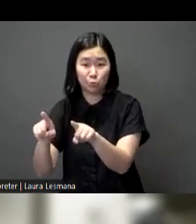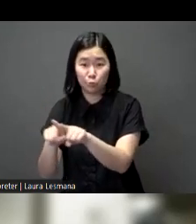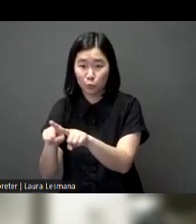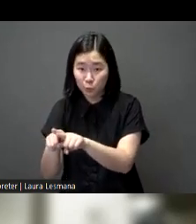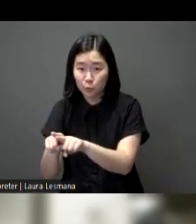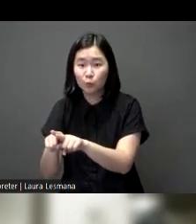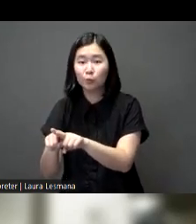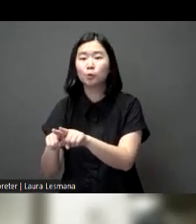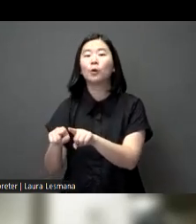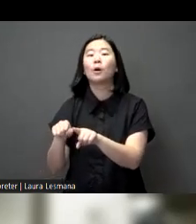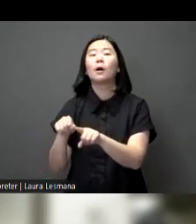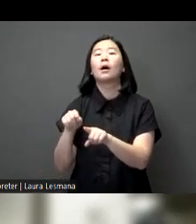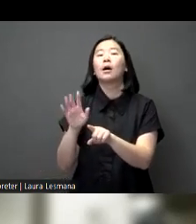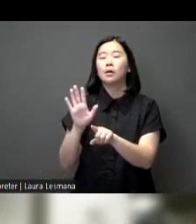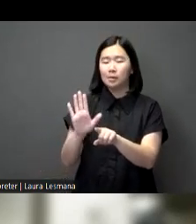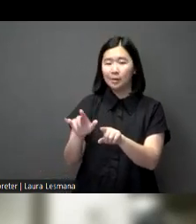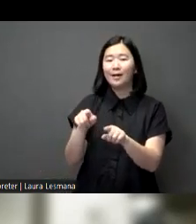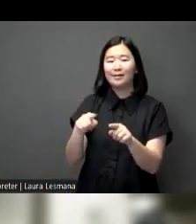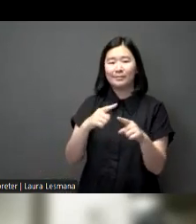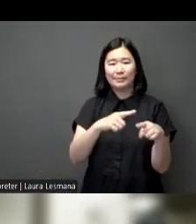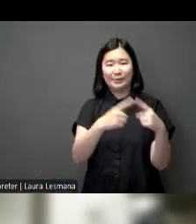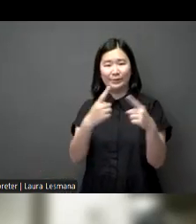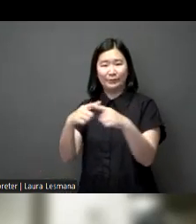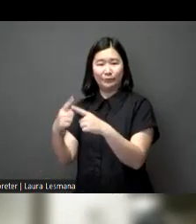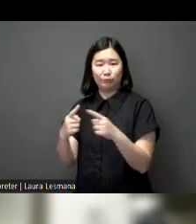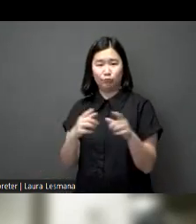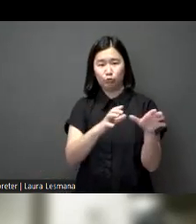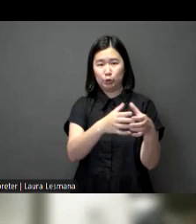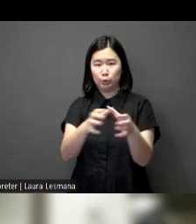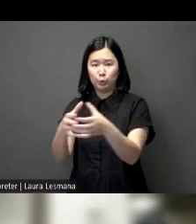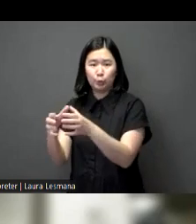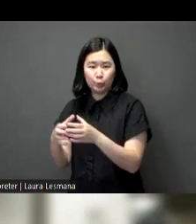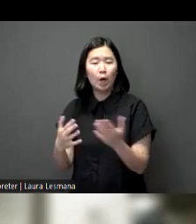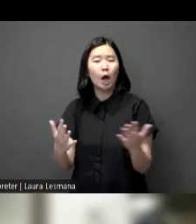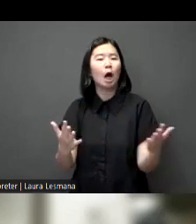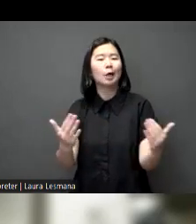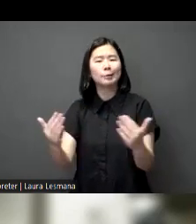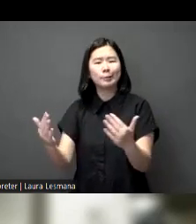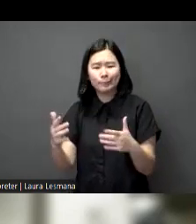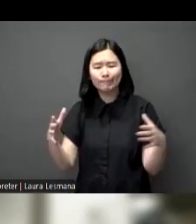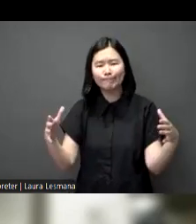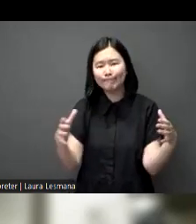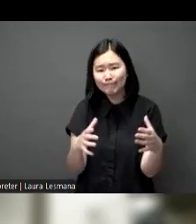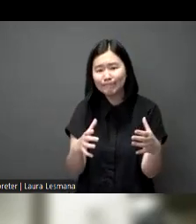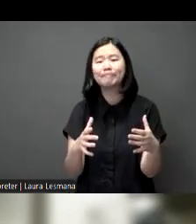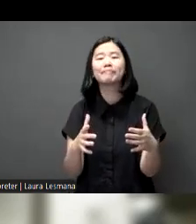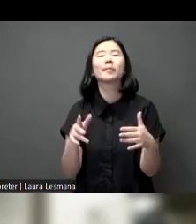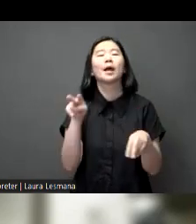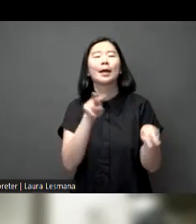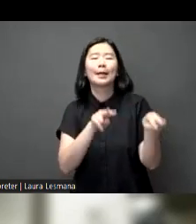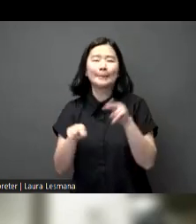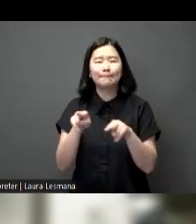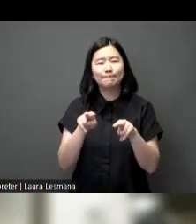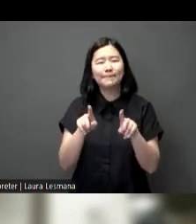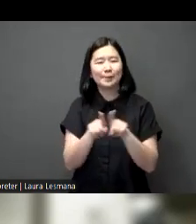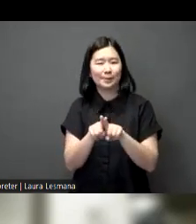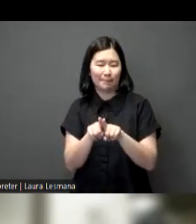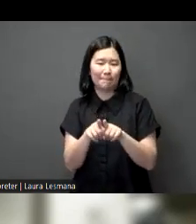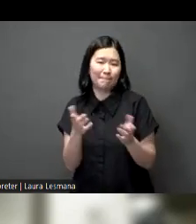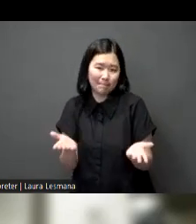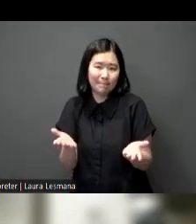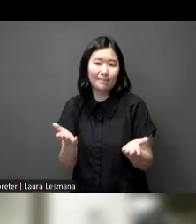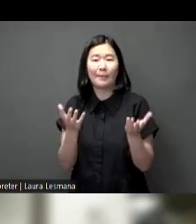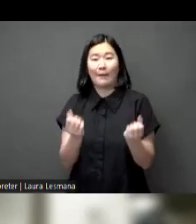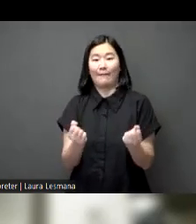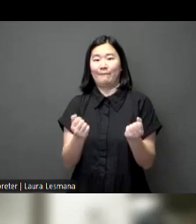las principales preocupaciones o potenciales obstáculos de hacer un rediseño en estos dos programas, considerando que son